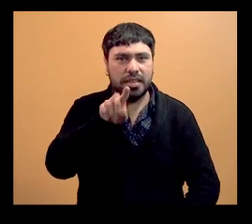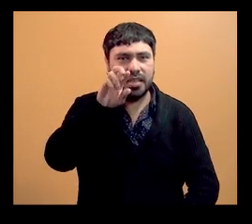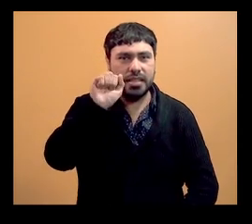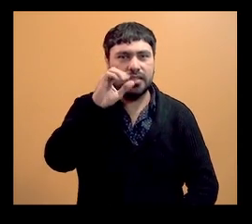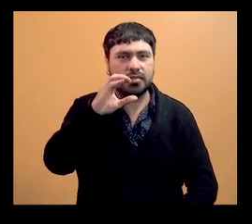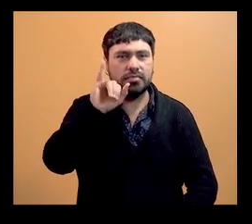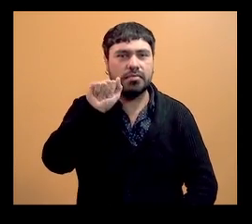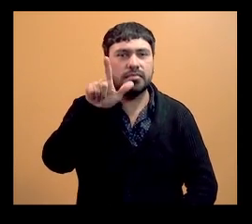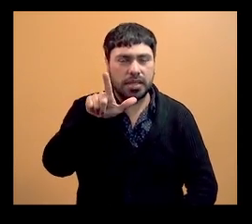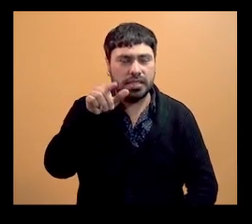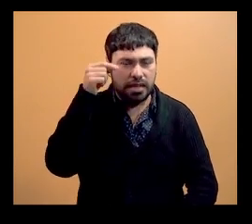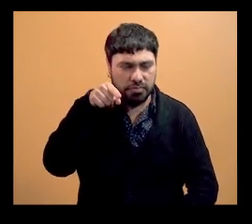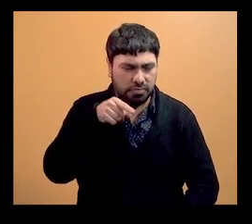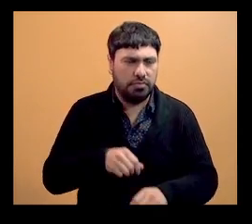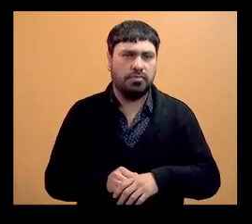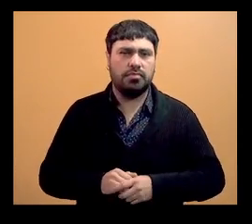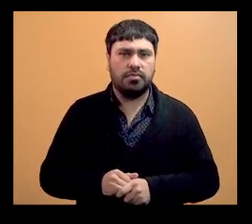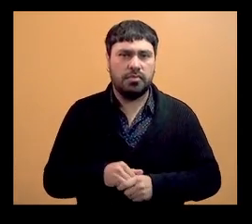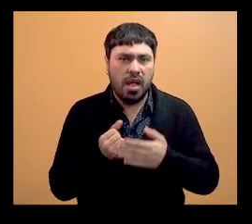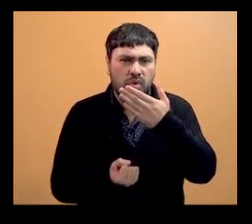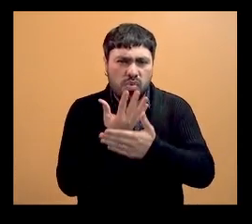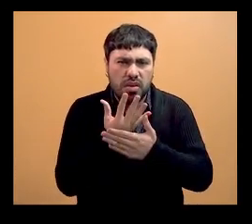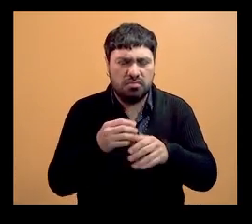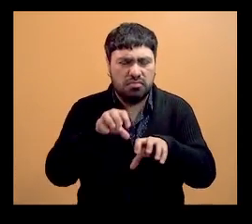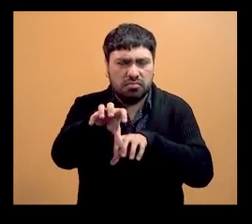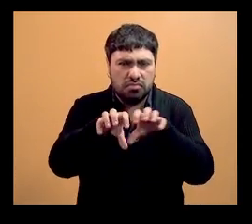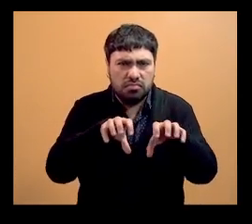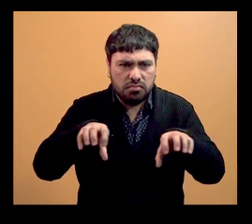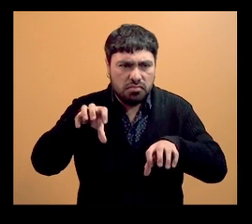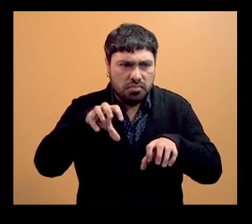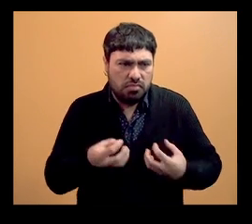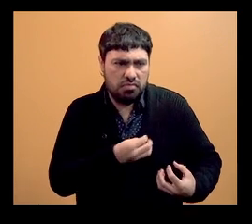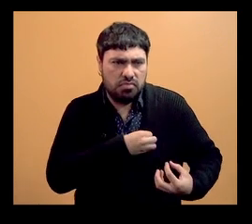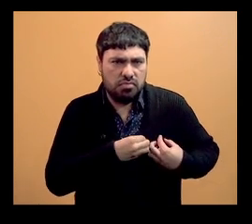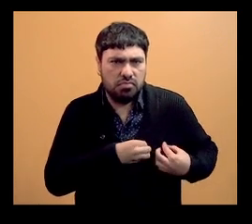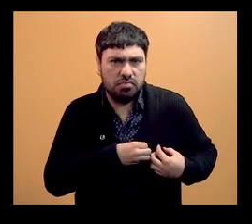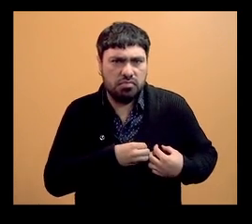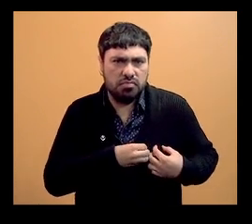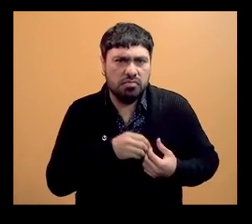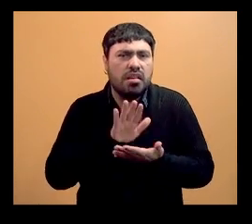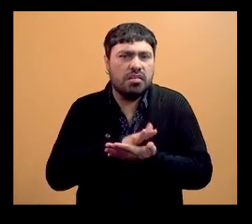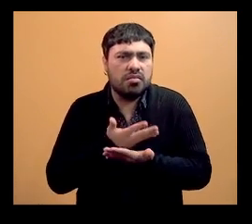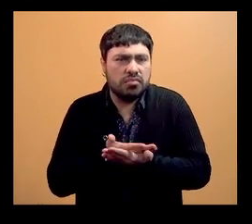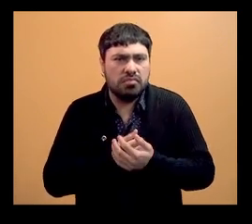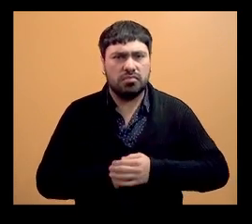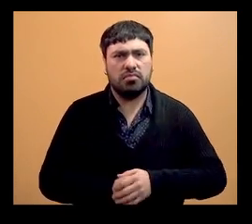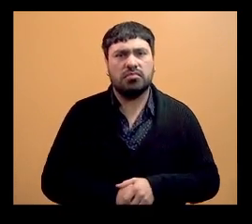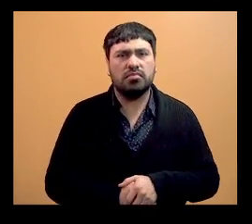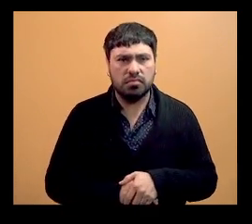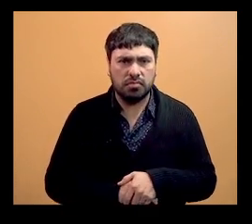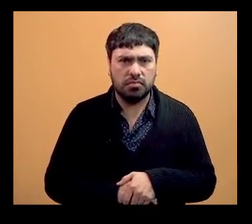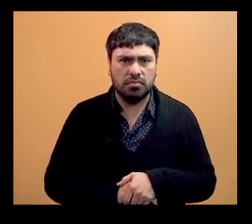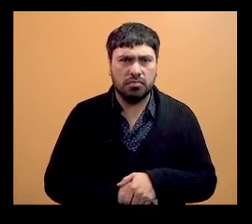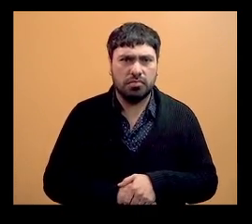para limpieza de alimentos, nuevos materiales, hay un sinnúmero de materiales también desarrollados durante estas primeras carreras espaciales que se dieron en la